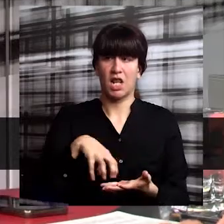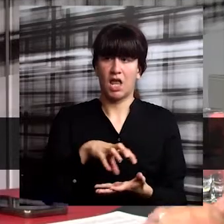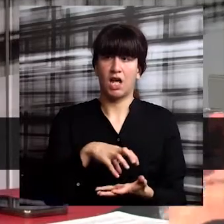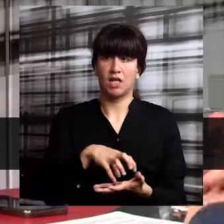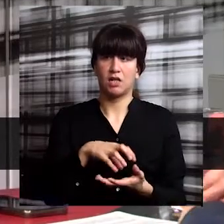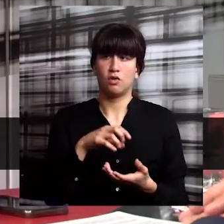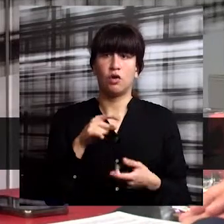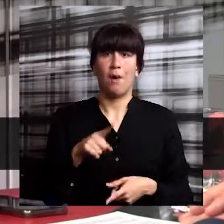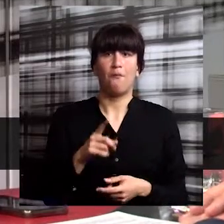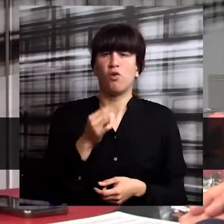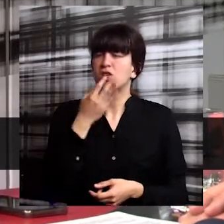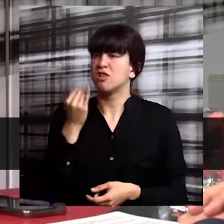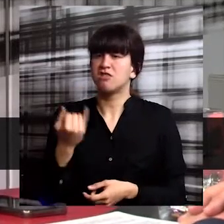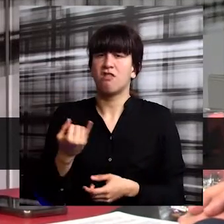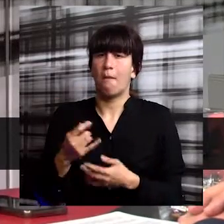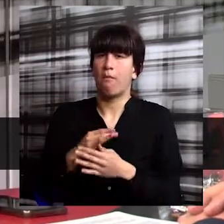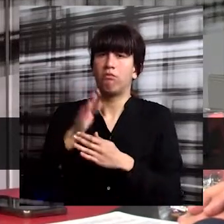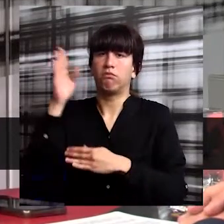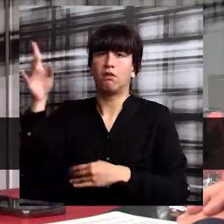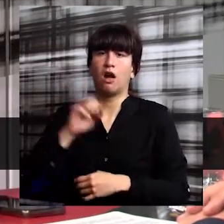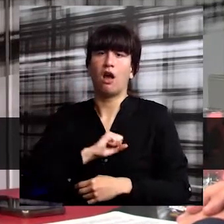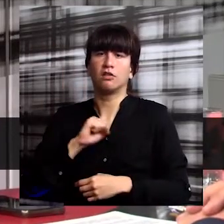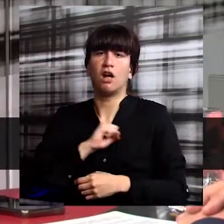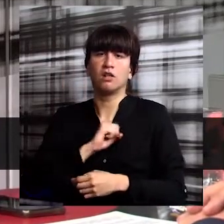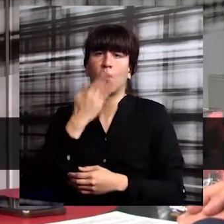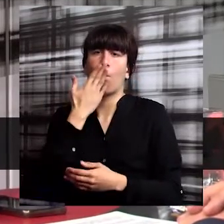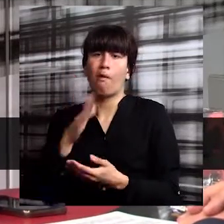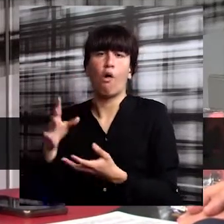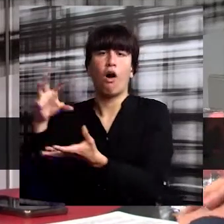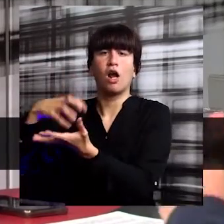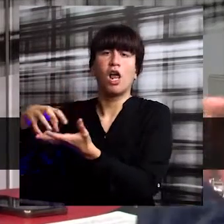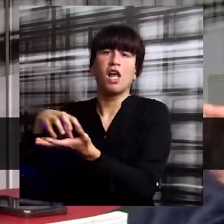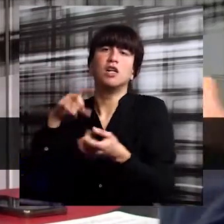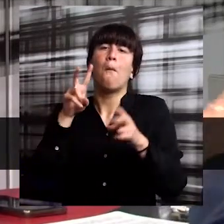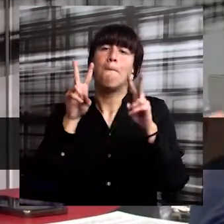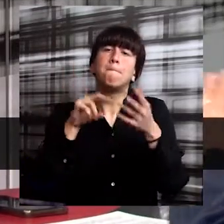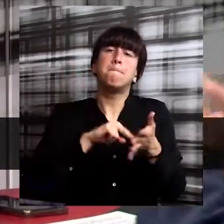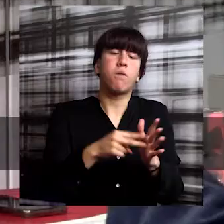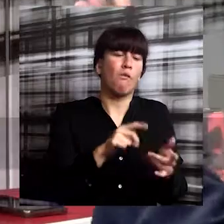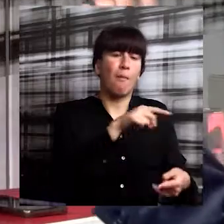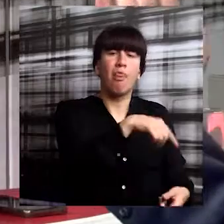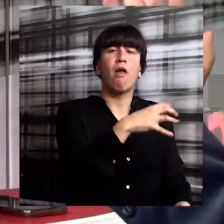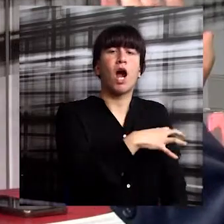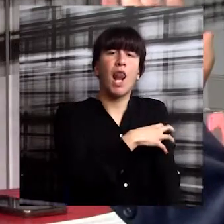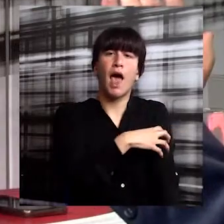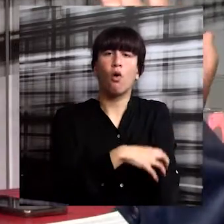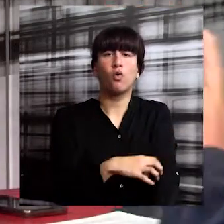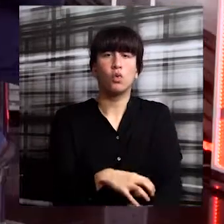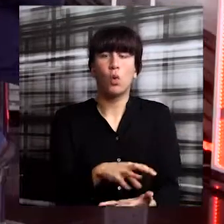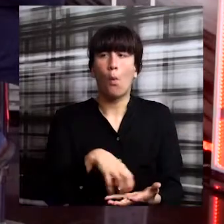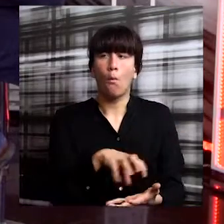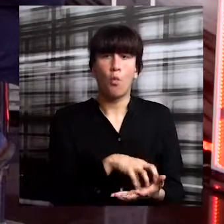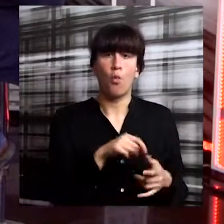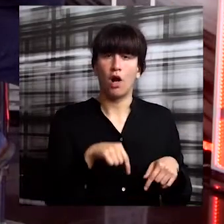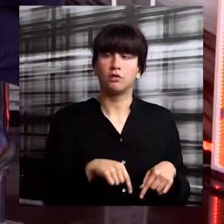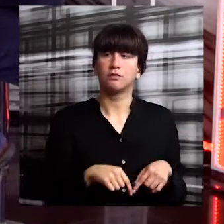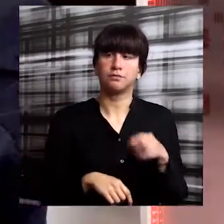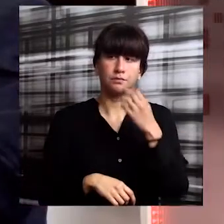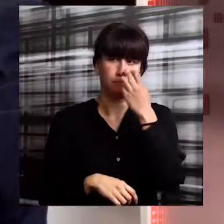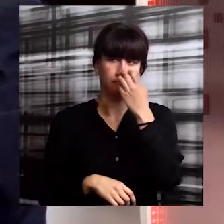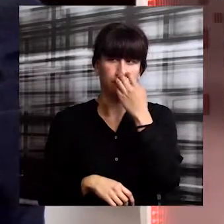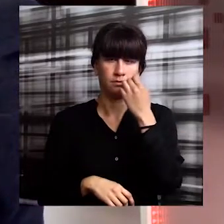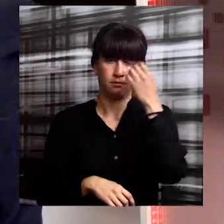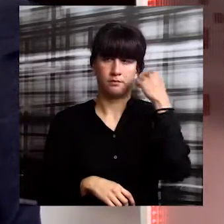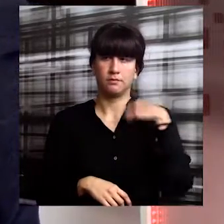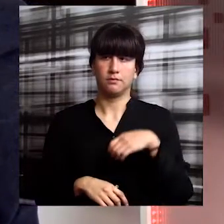siempre ir a golpear la puerta a Santiago para encontrar una solución a los problemas de las comunas, porque de las diversas comunas. No hay el tema de la regionalización, es